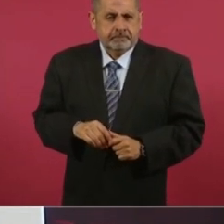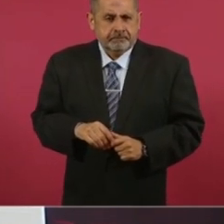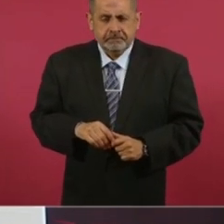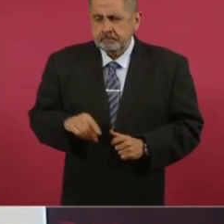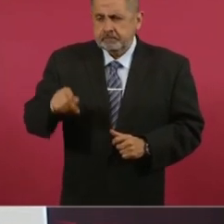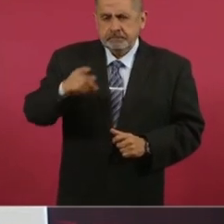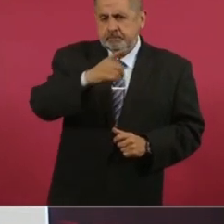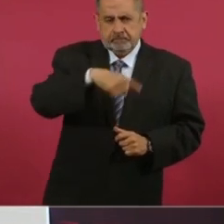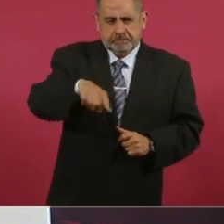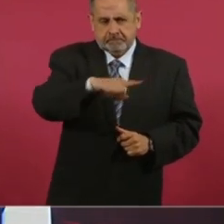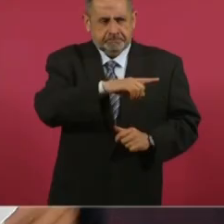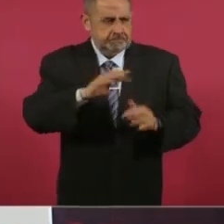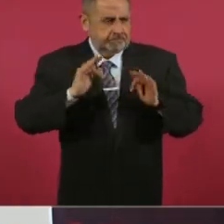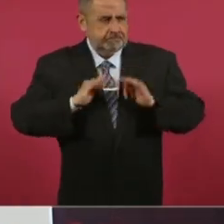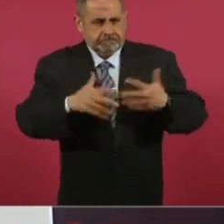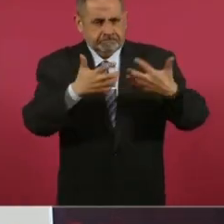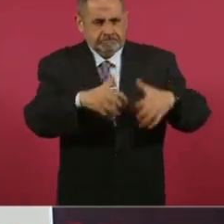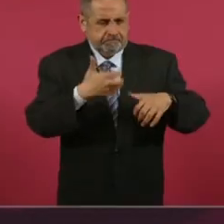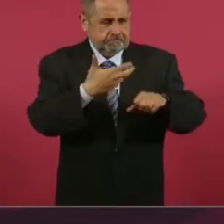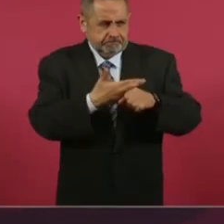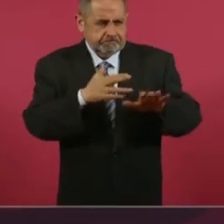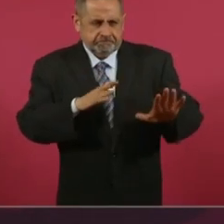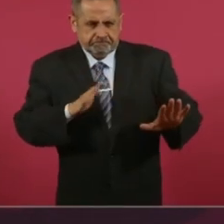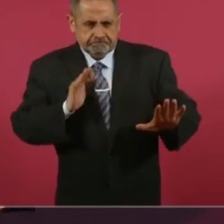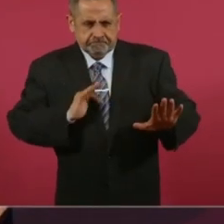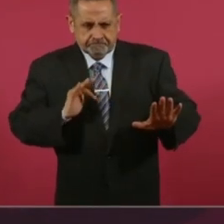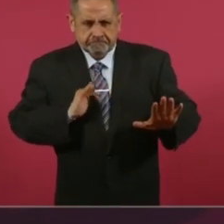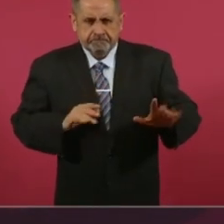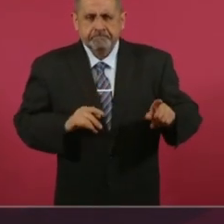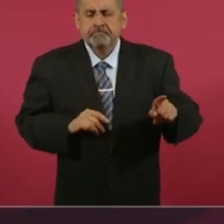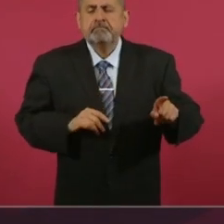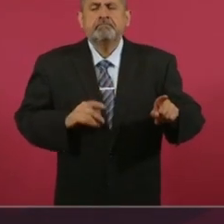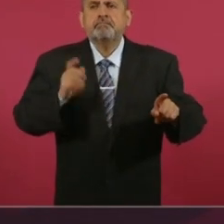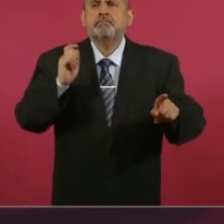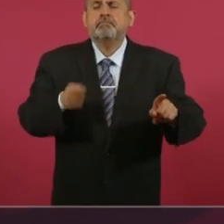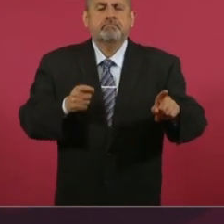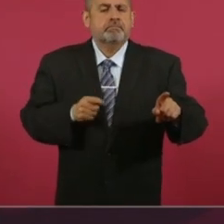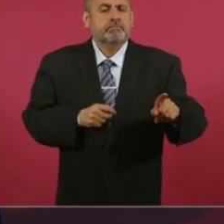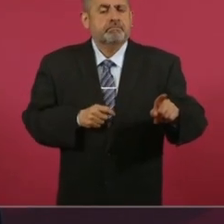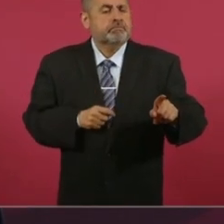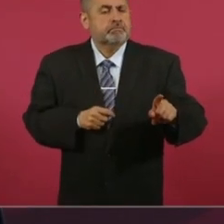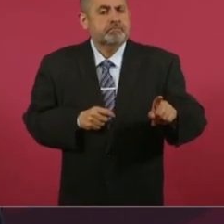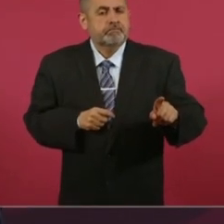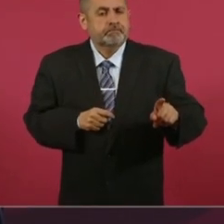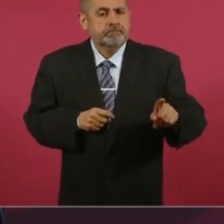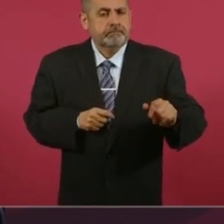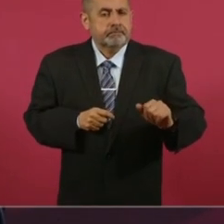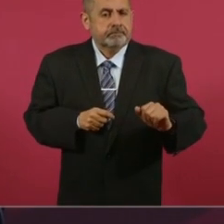los empresarios, para que no los